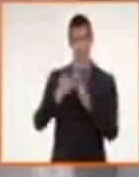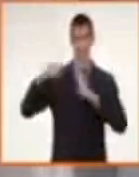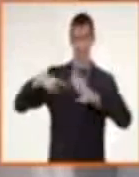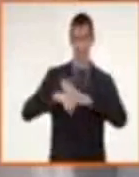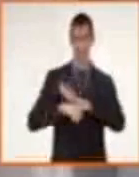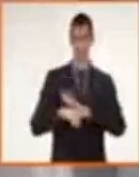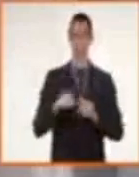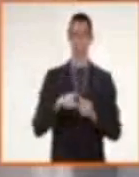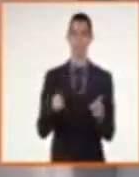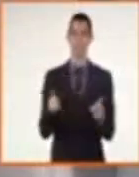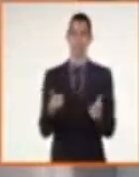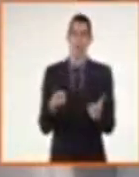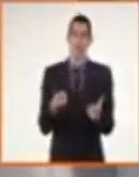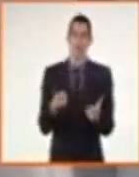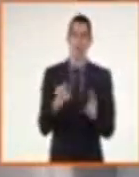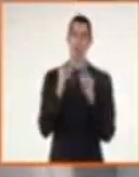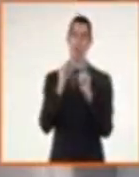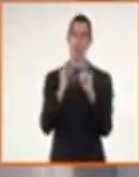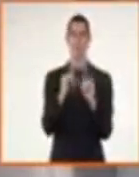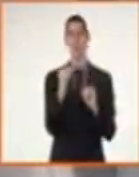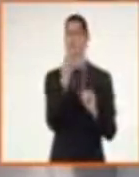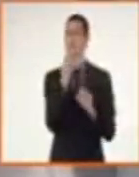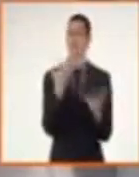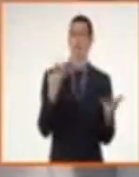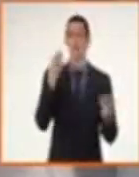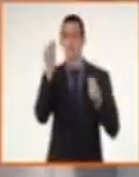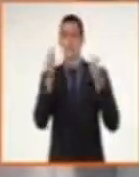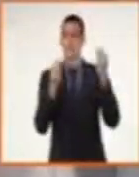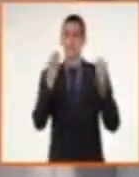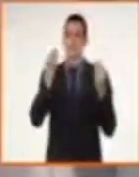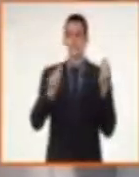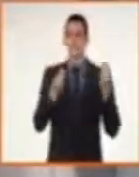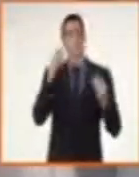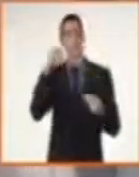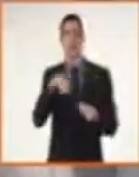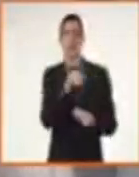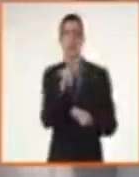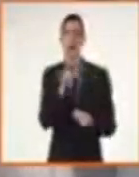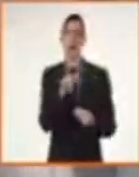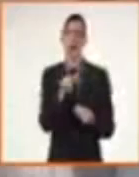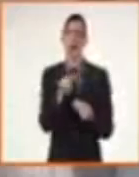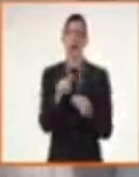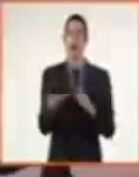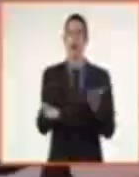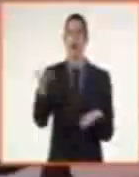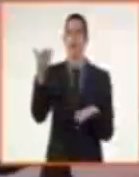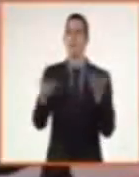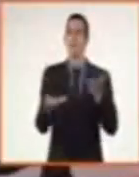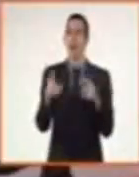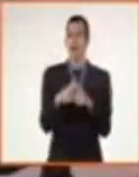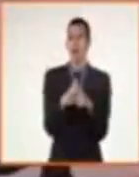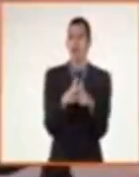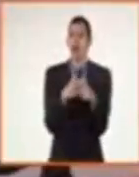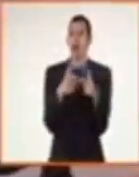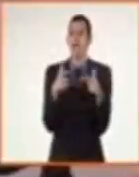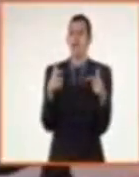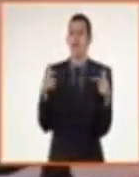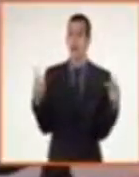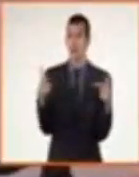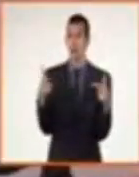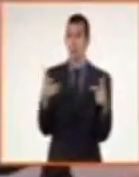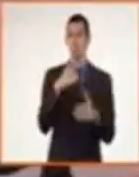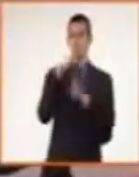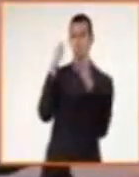marcar el más alto abstencionismo después del 59. Como después lo hizo usted, la agencia EFE, o lo hicieron algunas otras. Después usted se puede leer